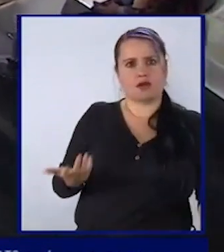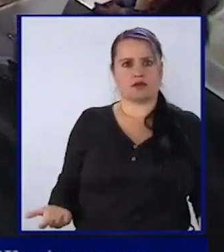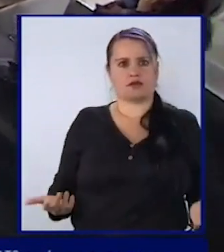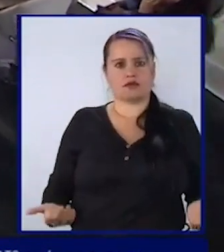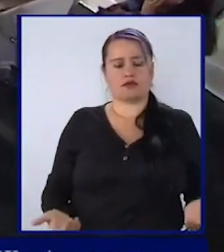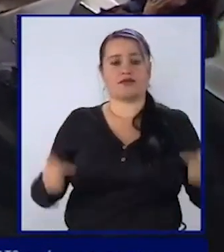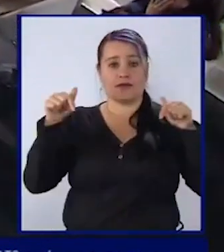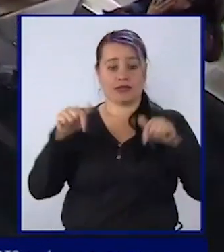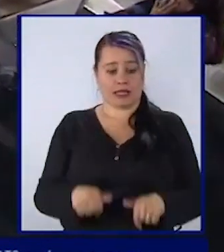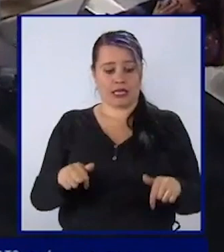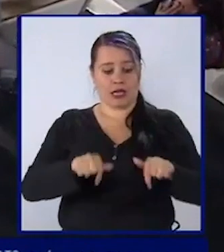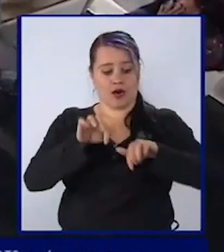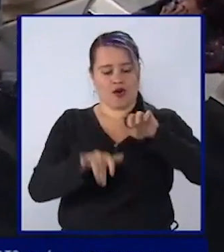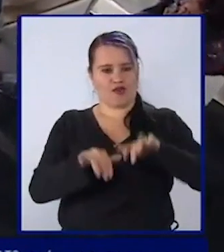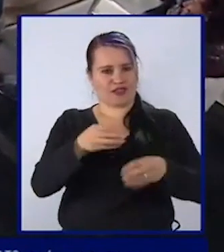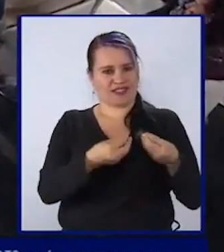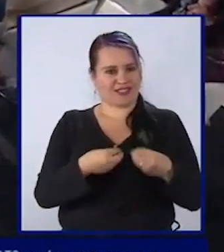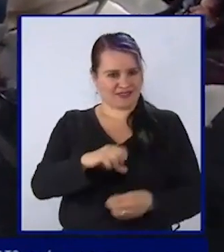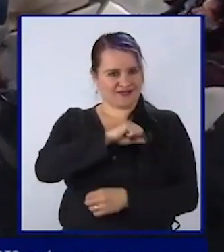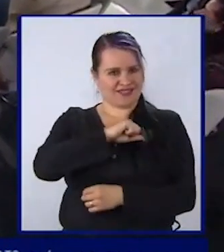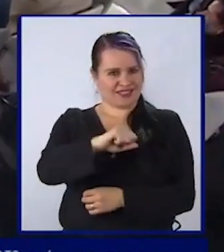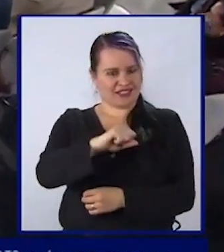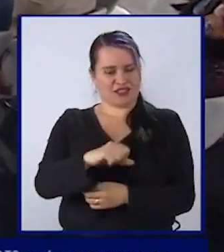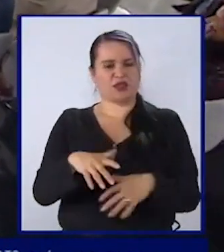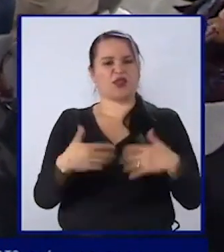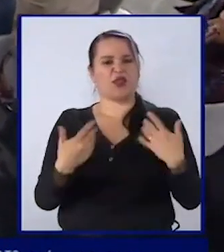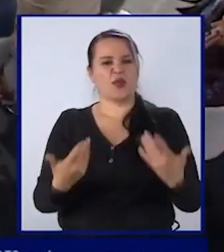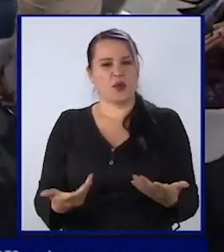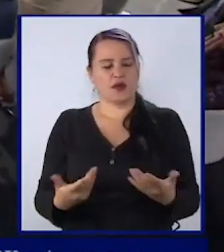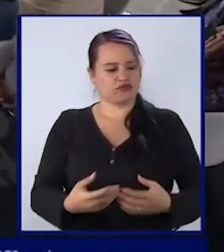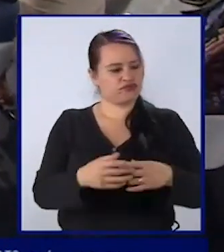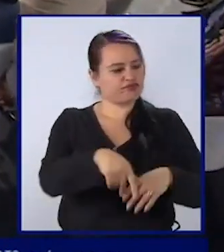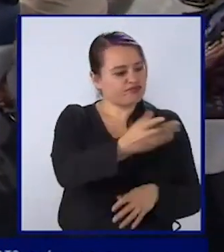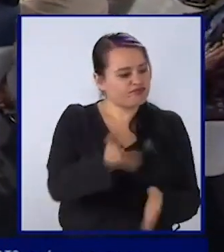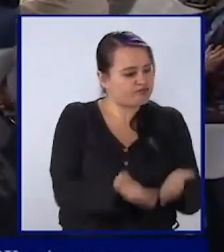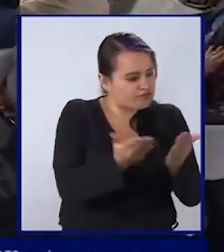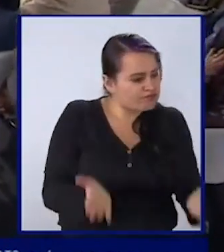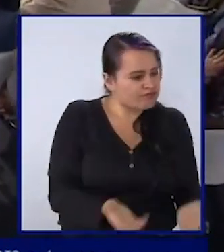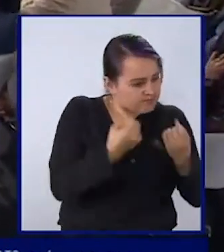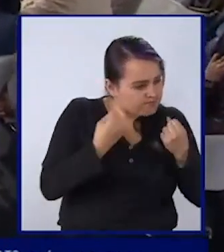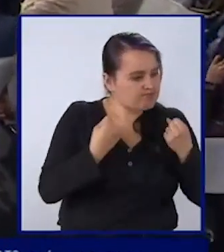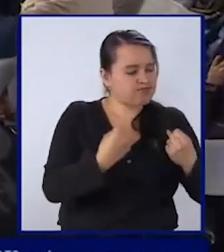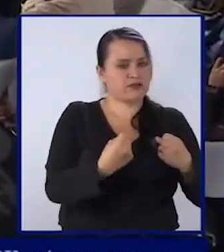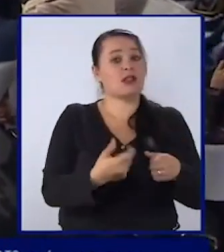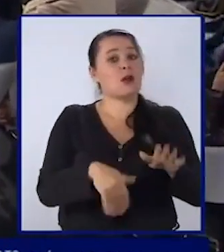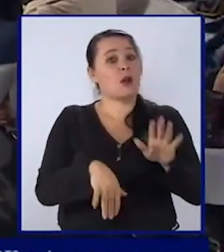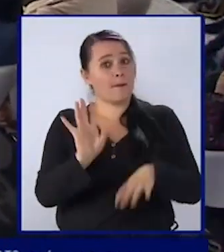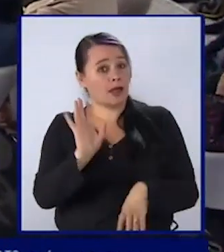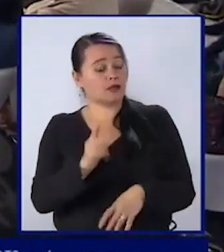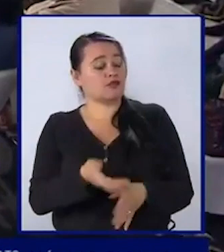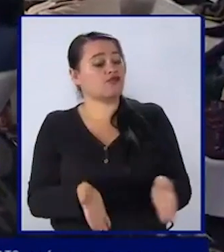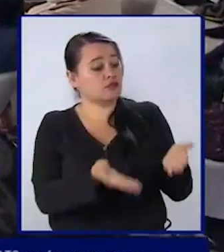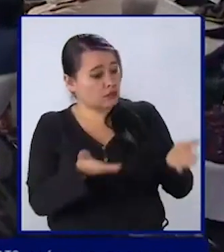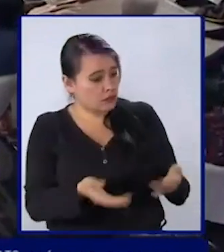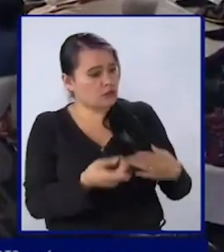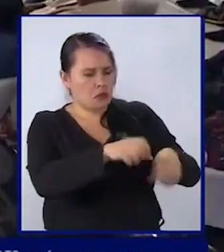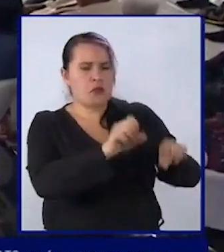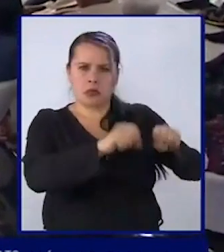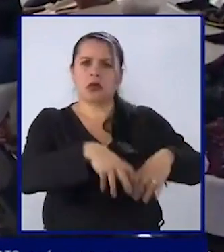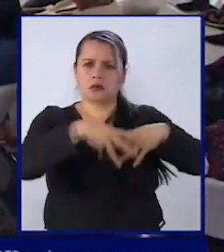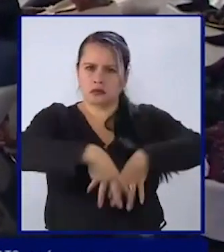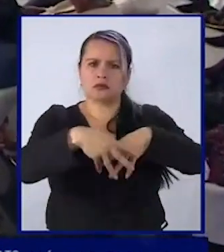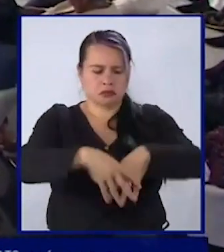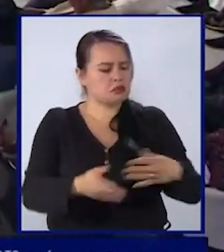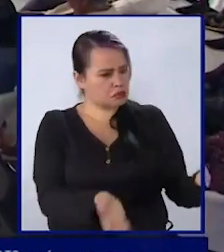creo que la oficina corresponde, uno, fortalecer el espacio cívico, eso incluye garantizar el derecho a la protesta